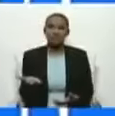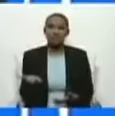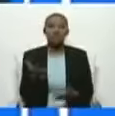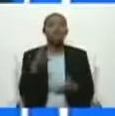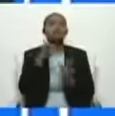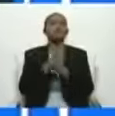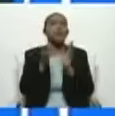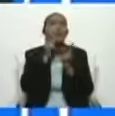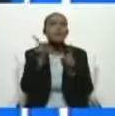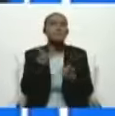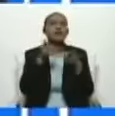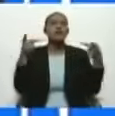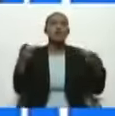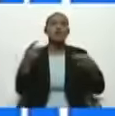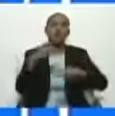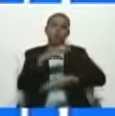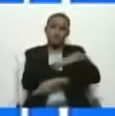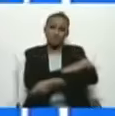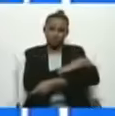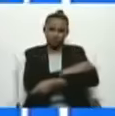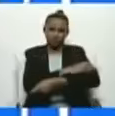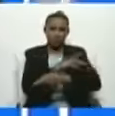periódicos de la derecha publicaron.